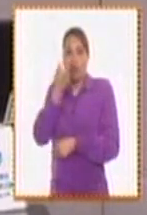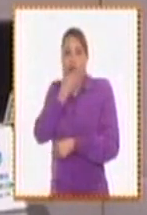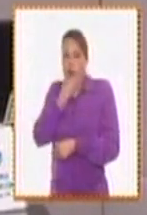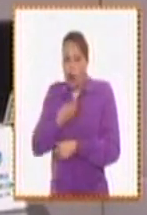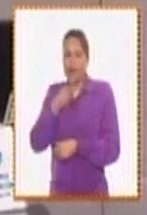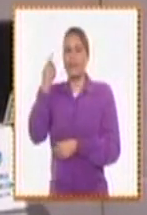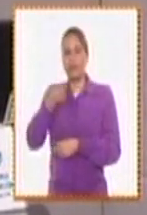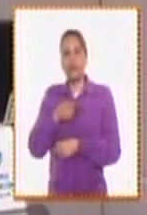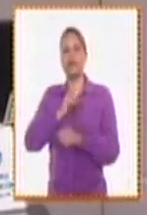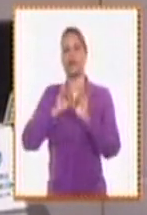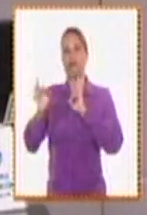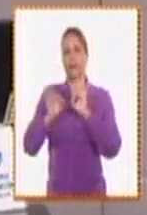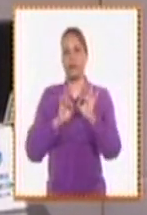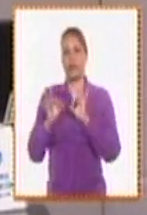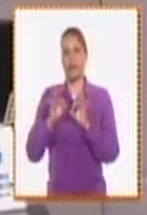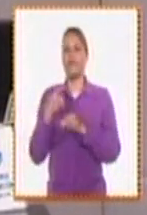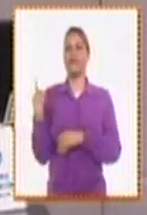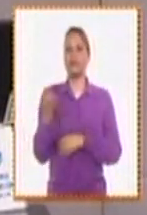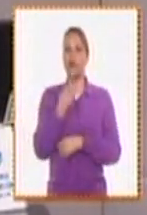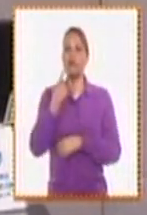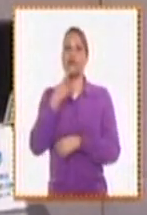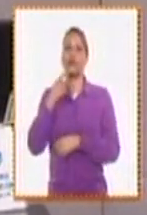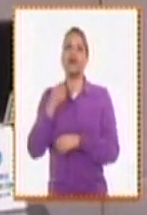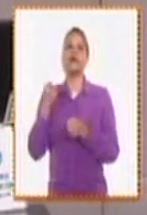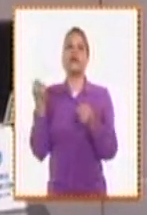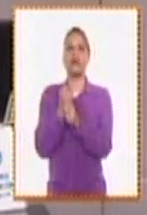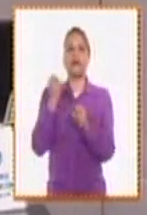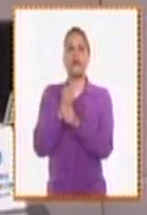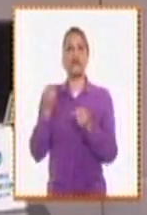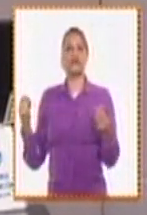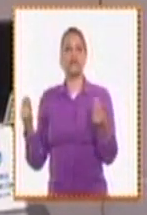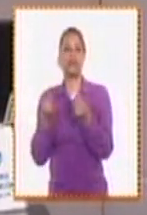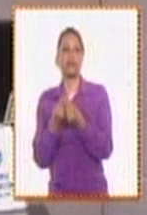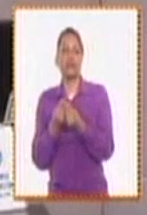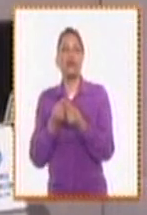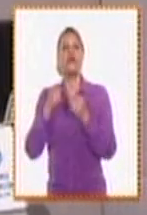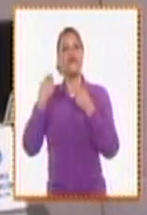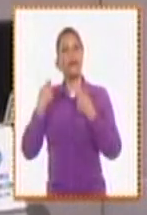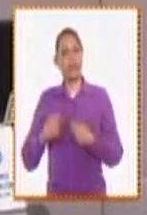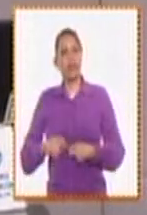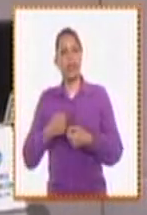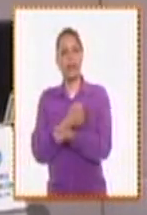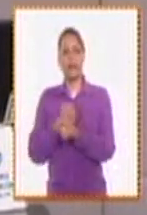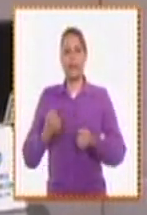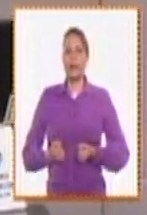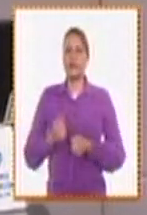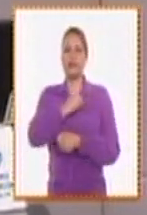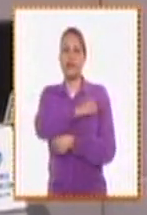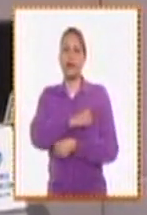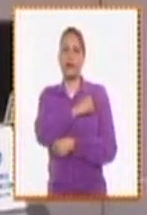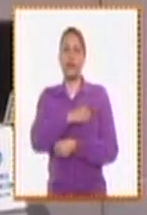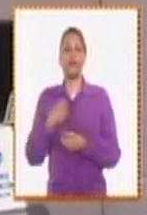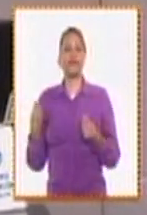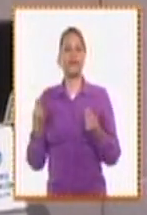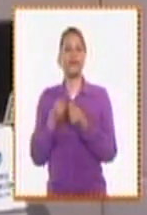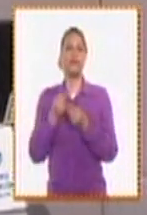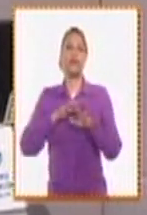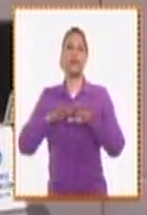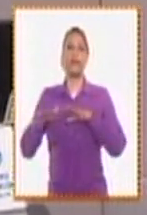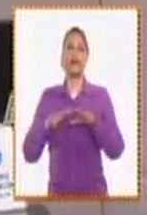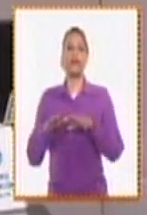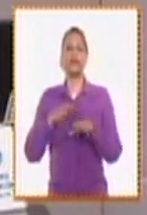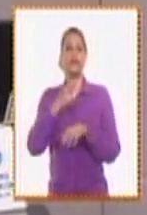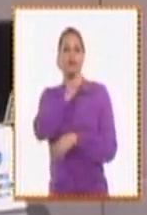insistiendo entre todos, que es verdad que ha sido grande los empeños, el esfuerzo, el amor, la preparación de nuestros